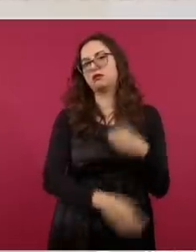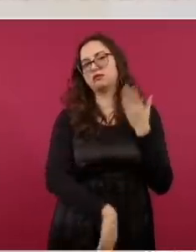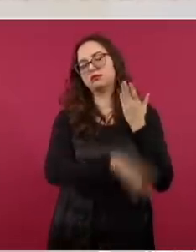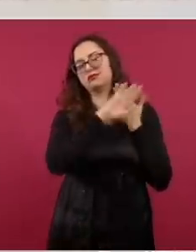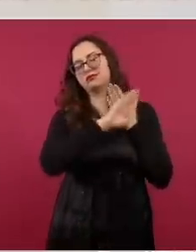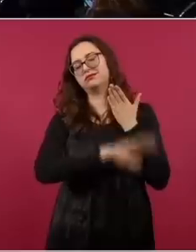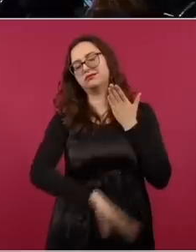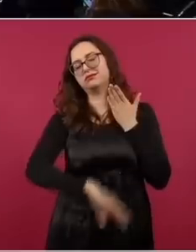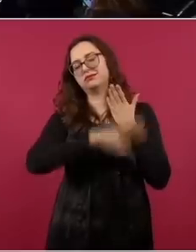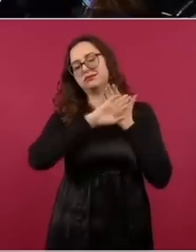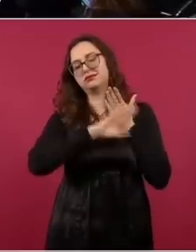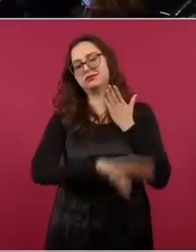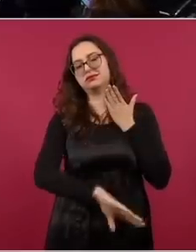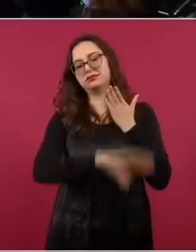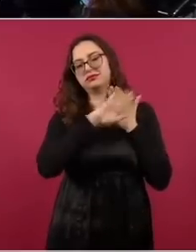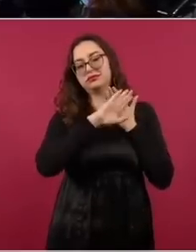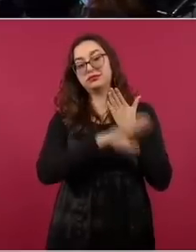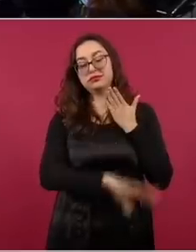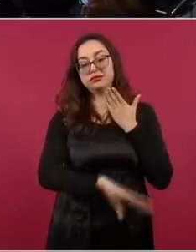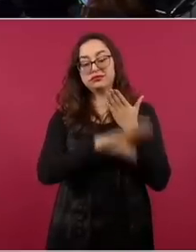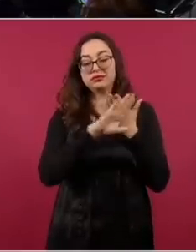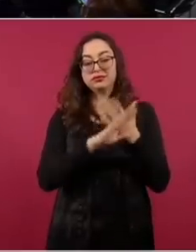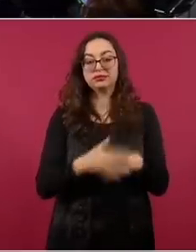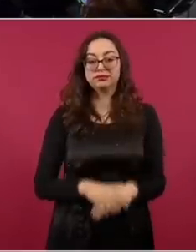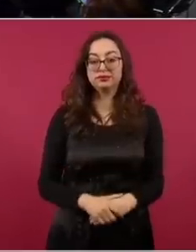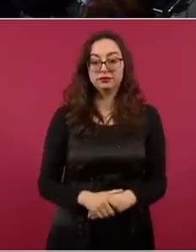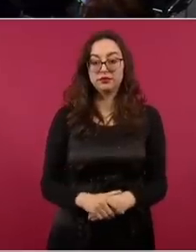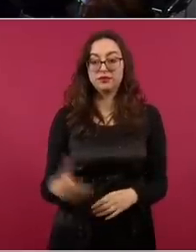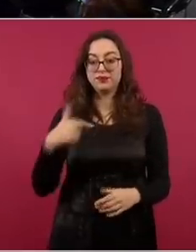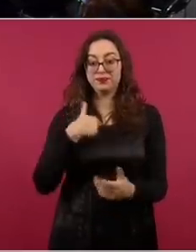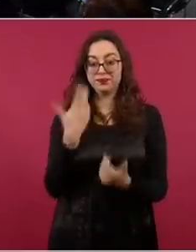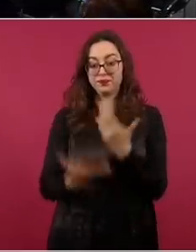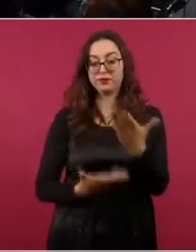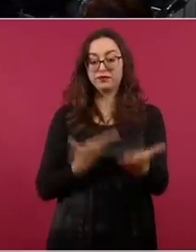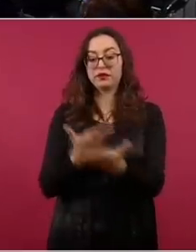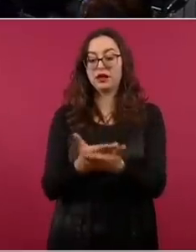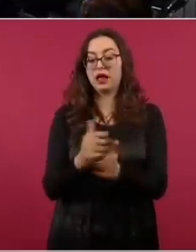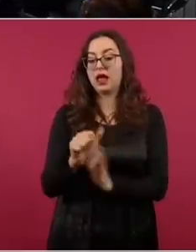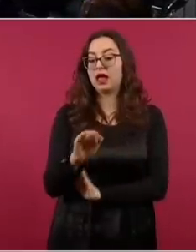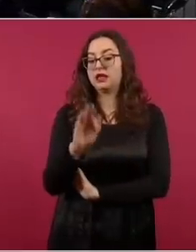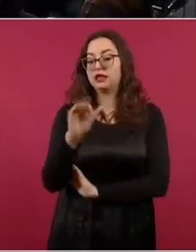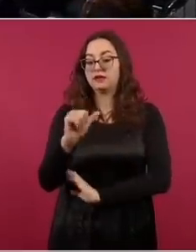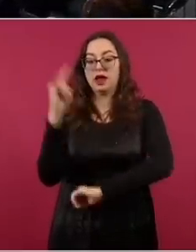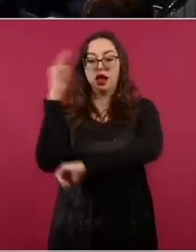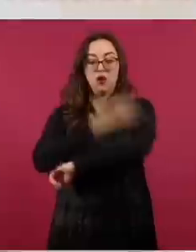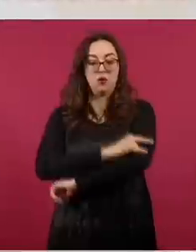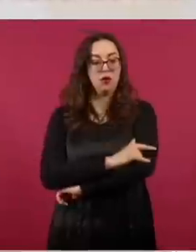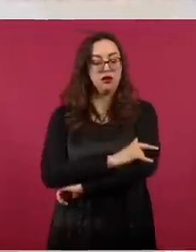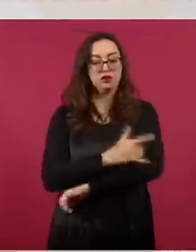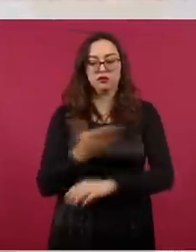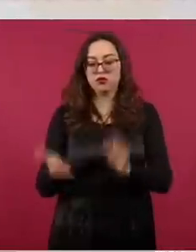y se va a hacer el aeropuerto Felipe Ángeles y amparos